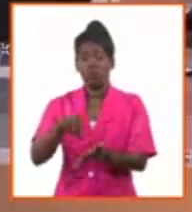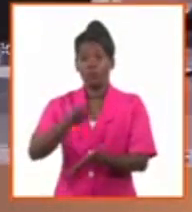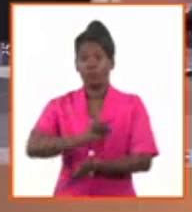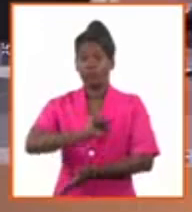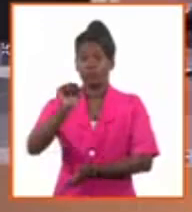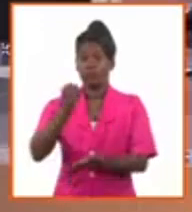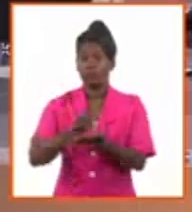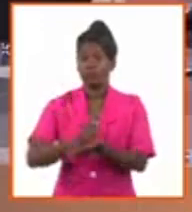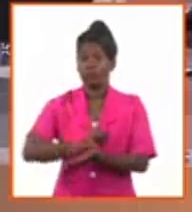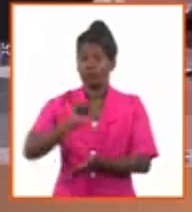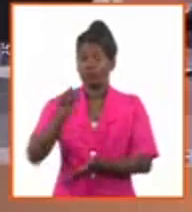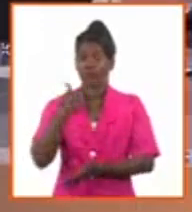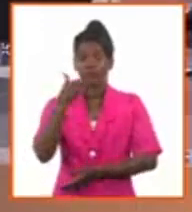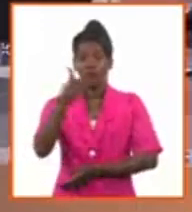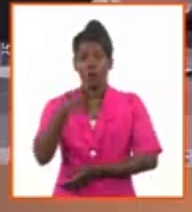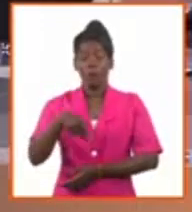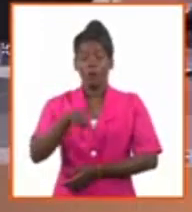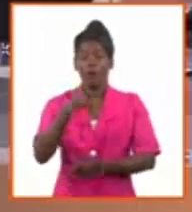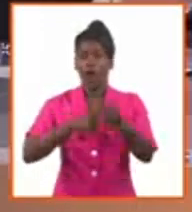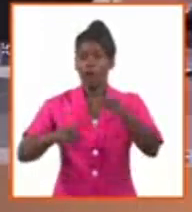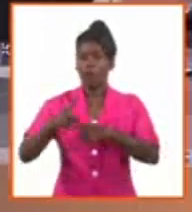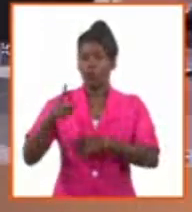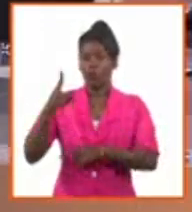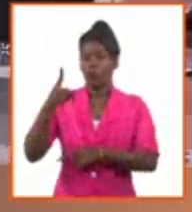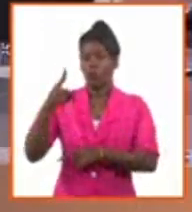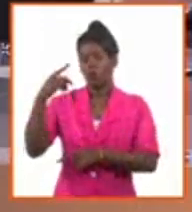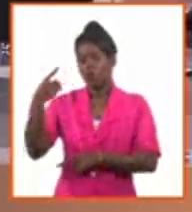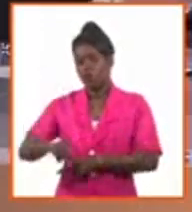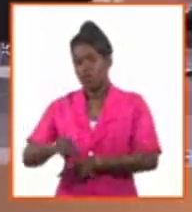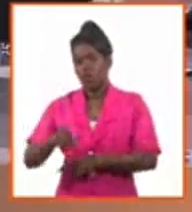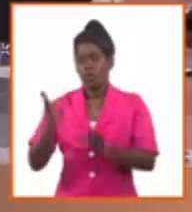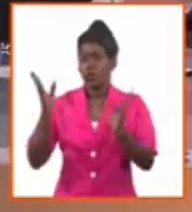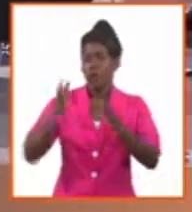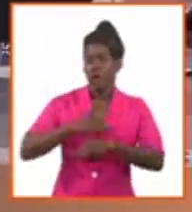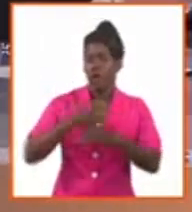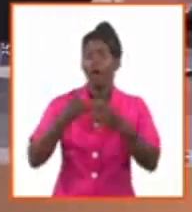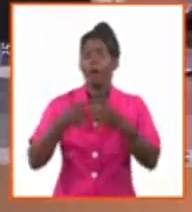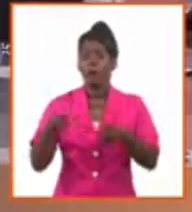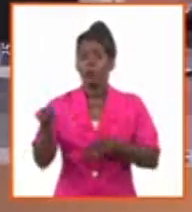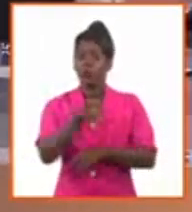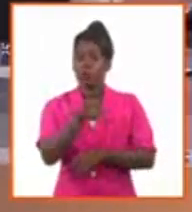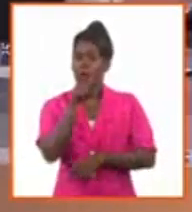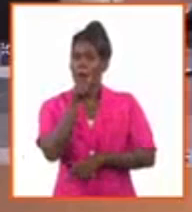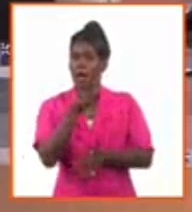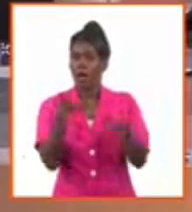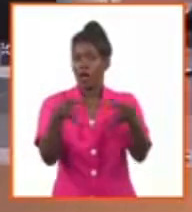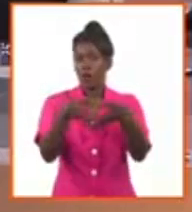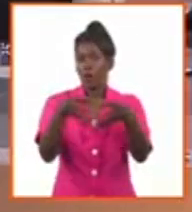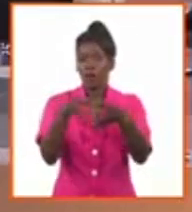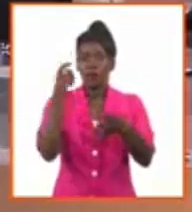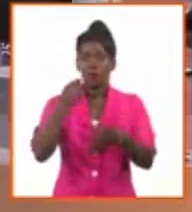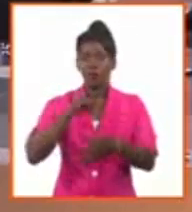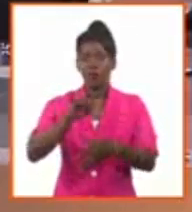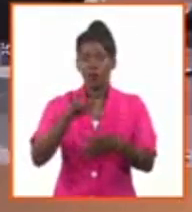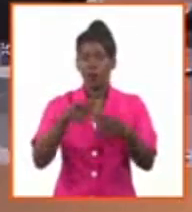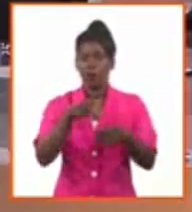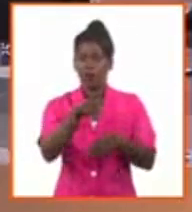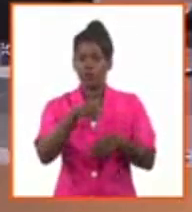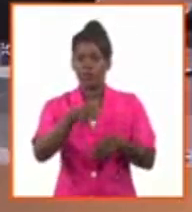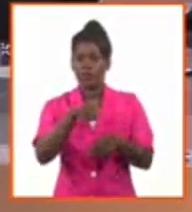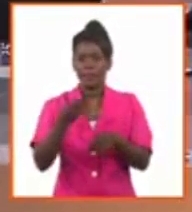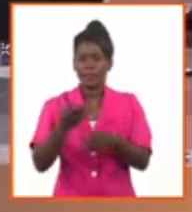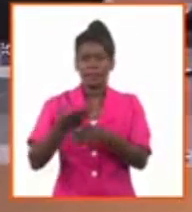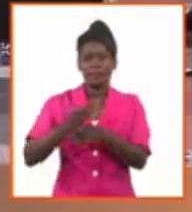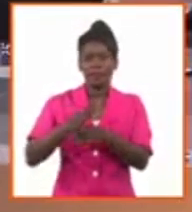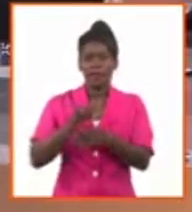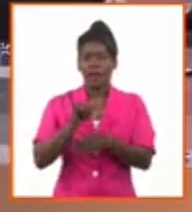hay quien no lo ha sido, no ha estado en la universidad. Y un poquito entender, la brigada es similar al aula, es decir, es